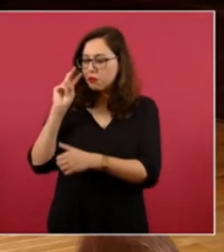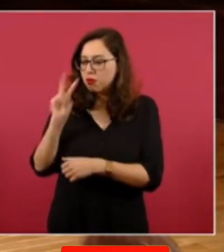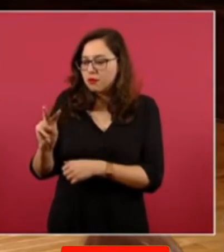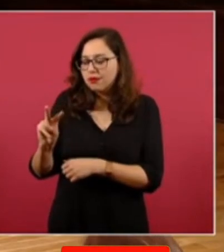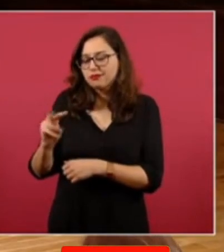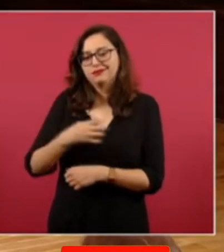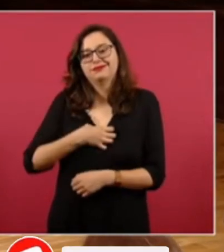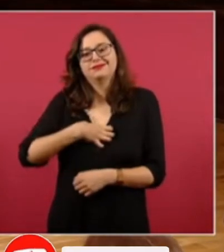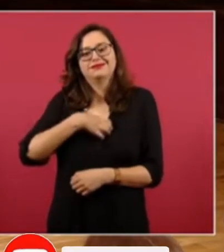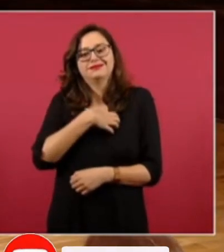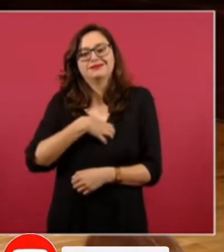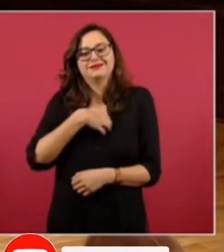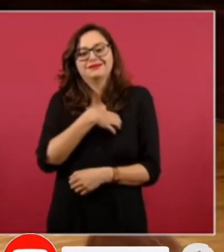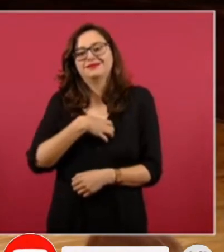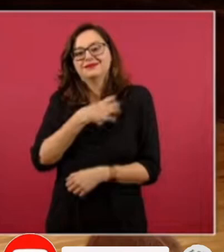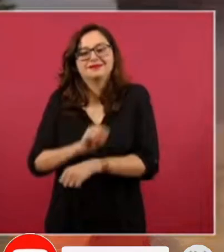siempre,